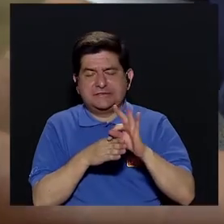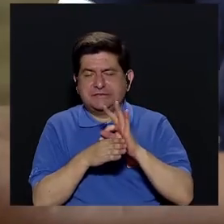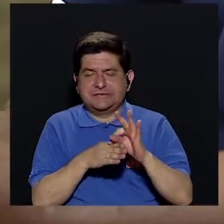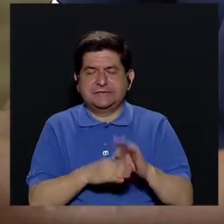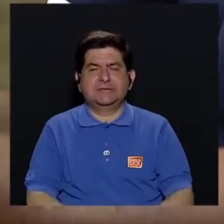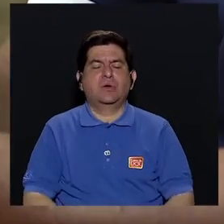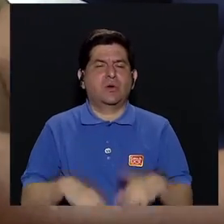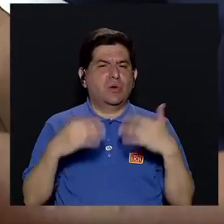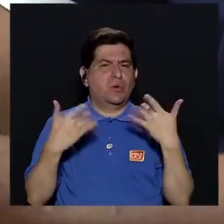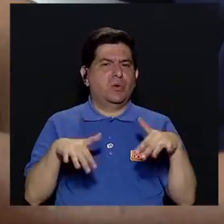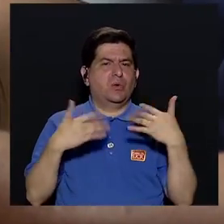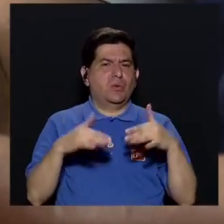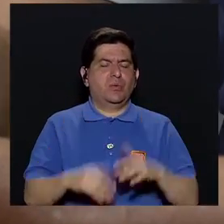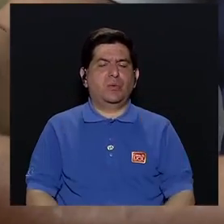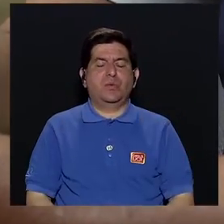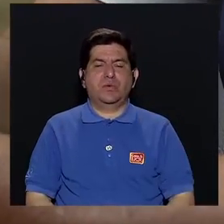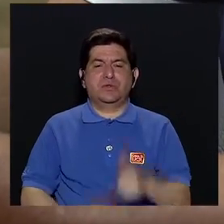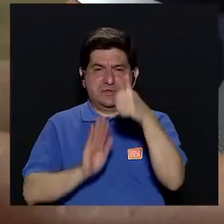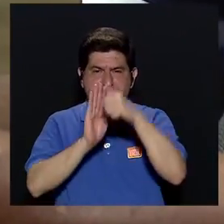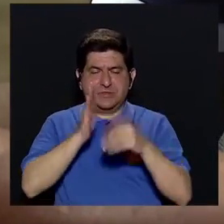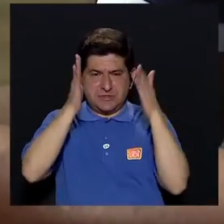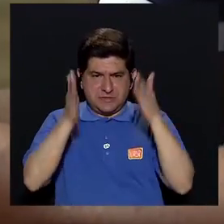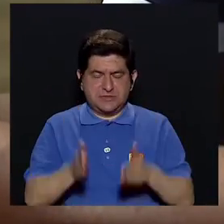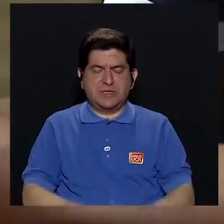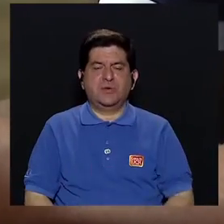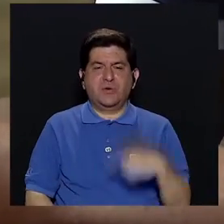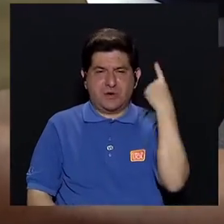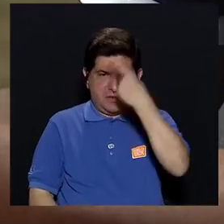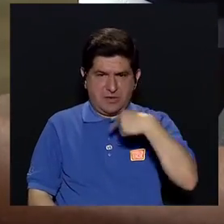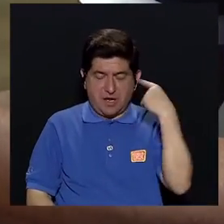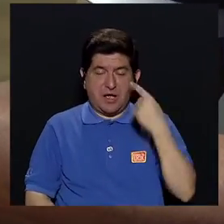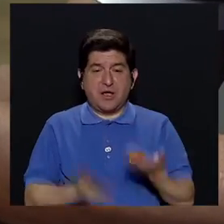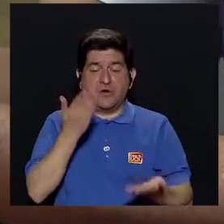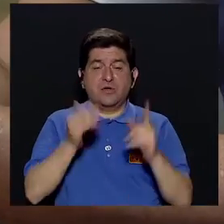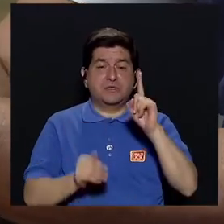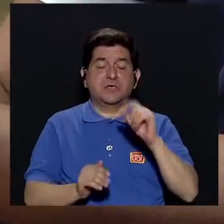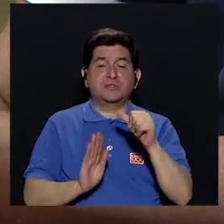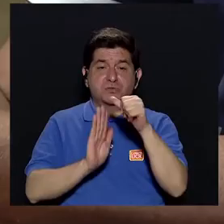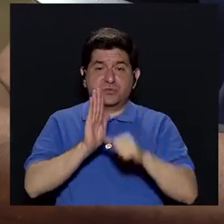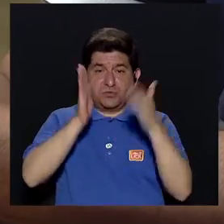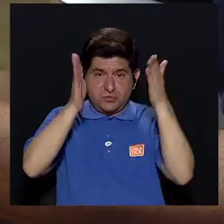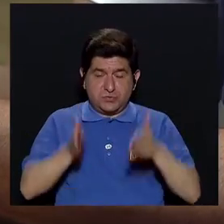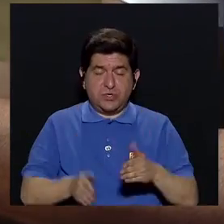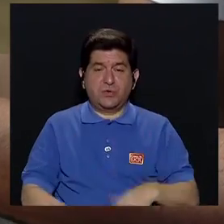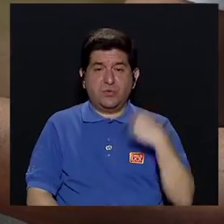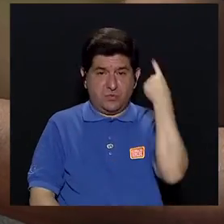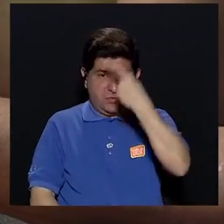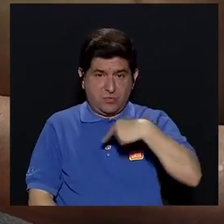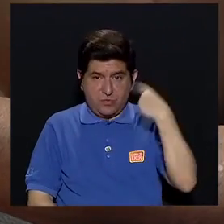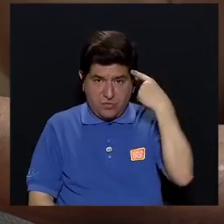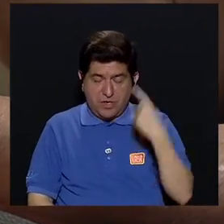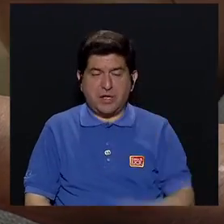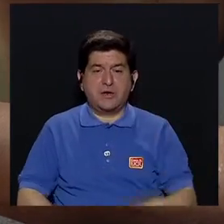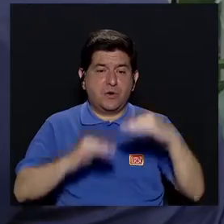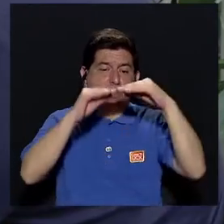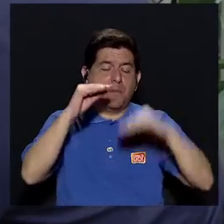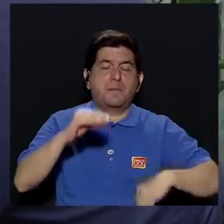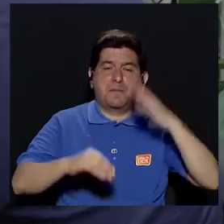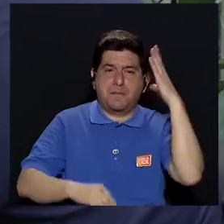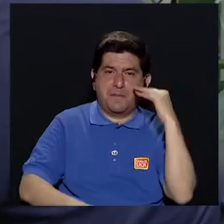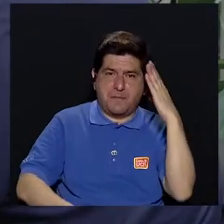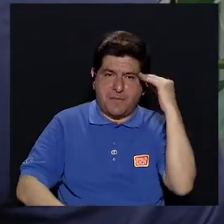entrenamiento muy grande del cirujano maxilofacial, porque puede haber un cirujano maxilofacial tal vez con